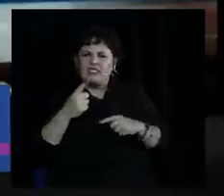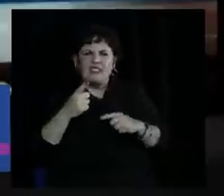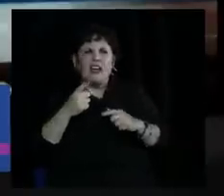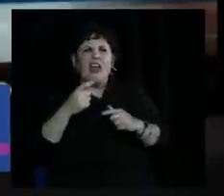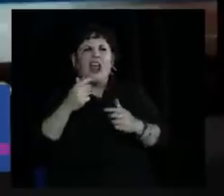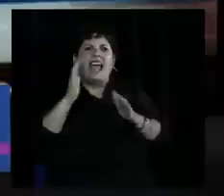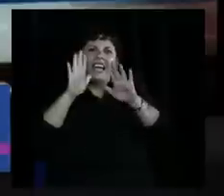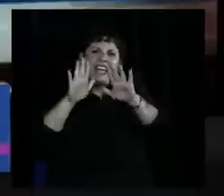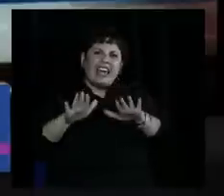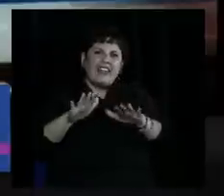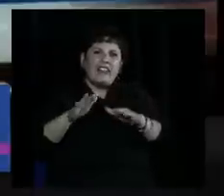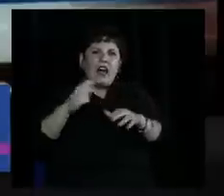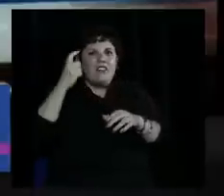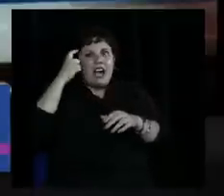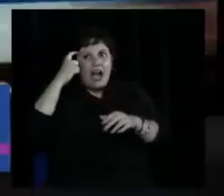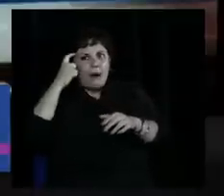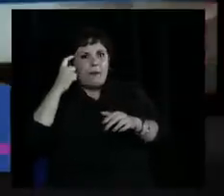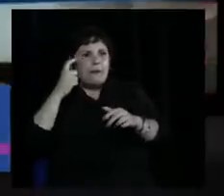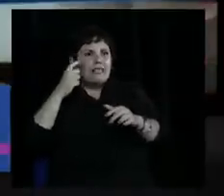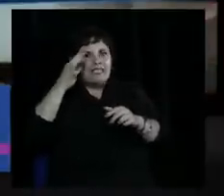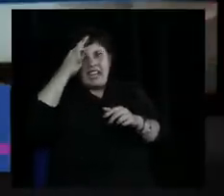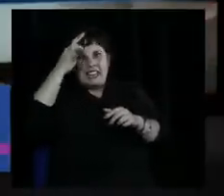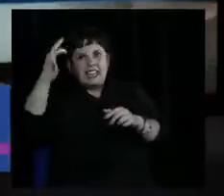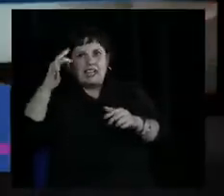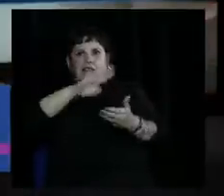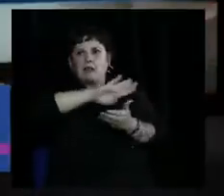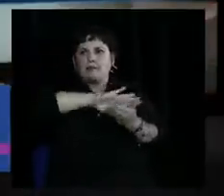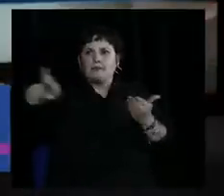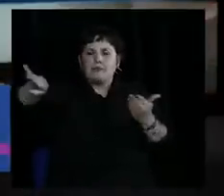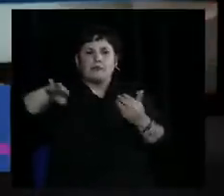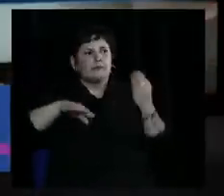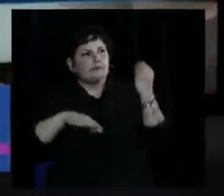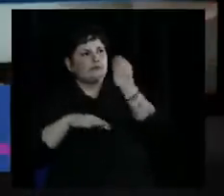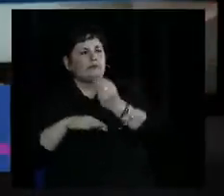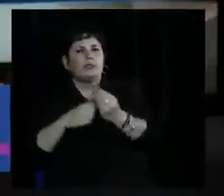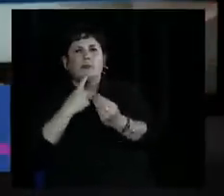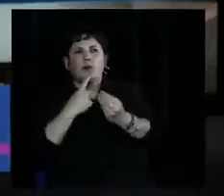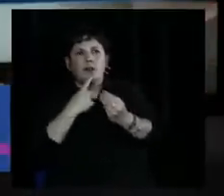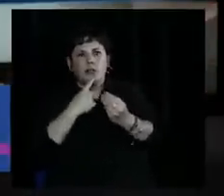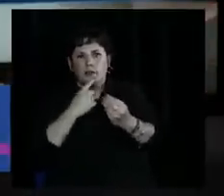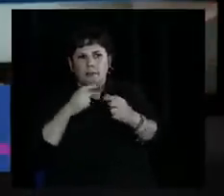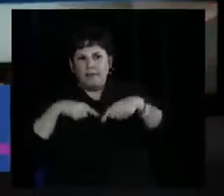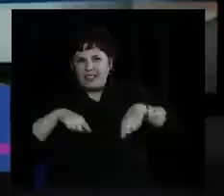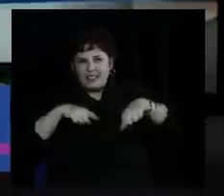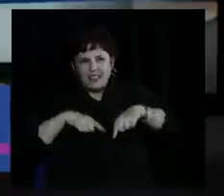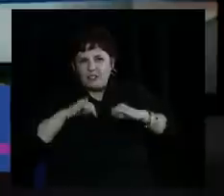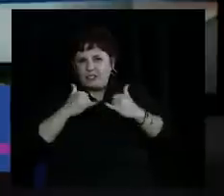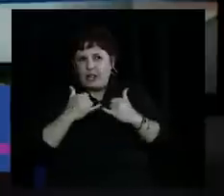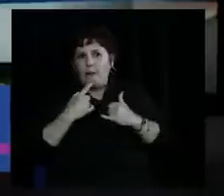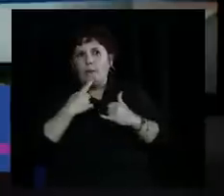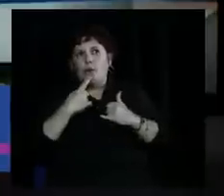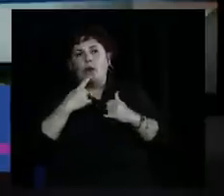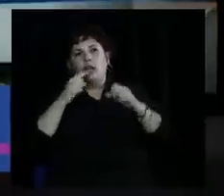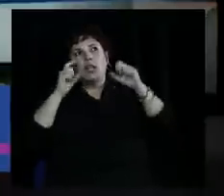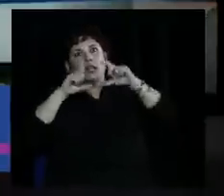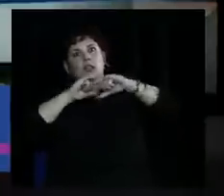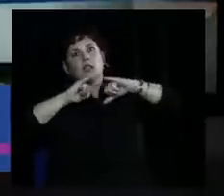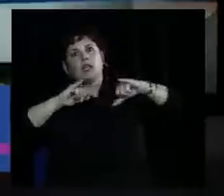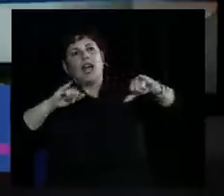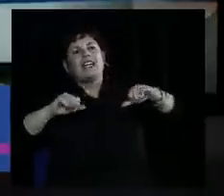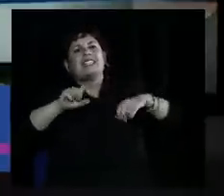de alguna cabeza que tuviese intención técnica para poner a la política en un ministerio que ya era el más politizado de todos en este año, donde se habían